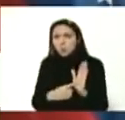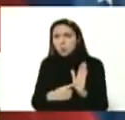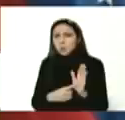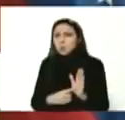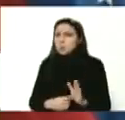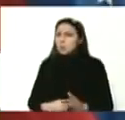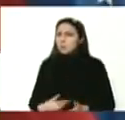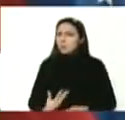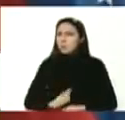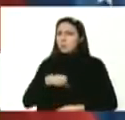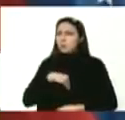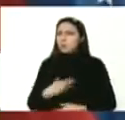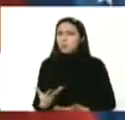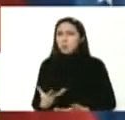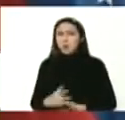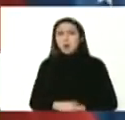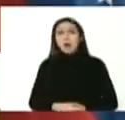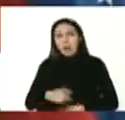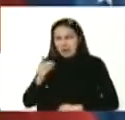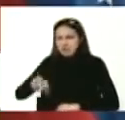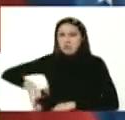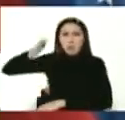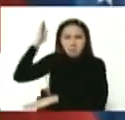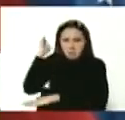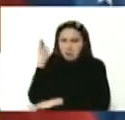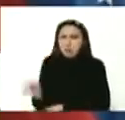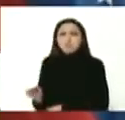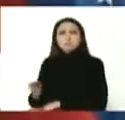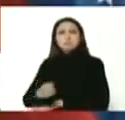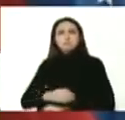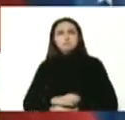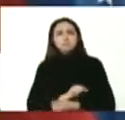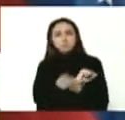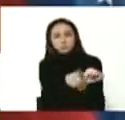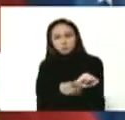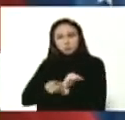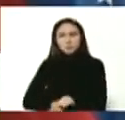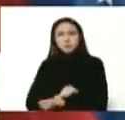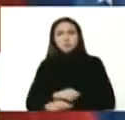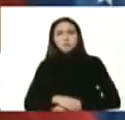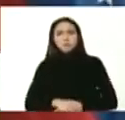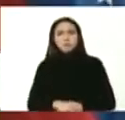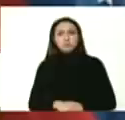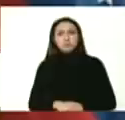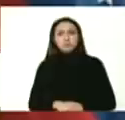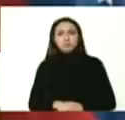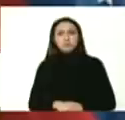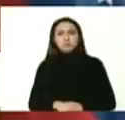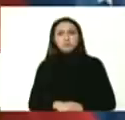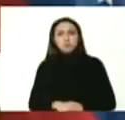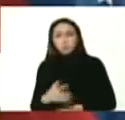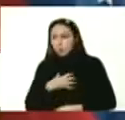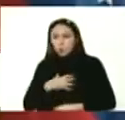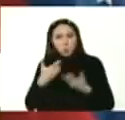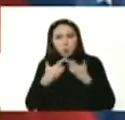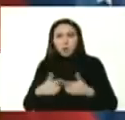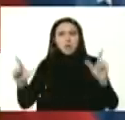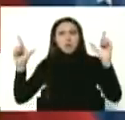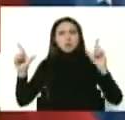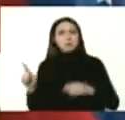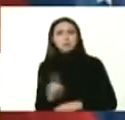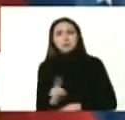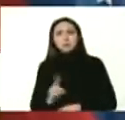es impunidad. Eso es favorecer, lamentablemente, el crimen. Entonces cualquier